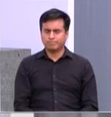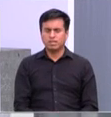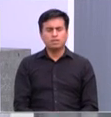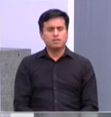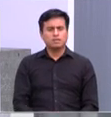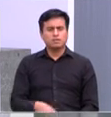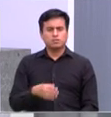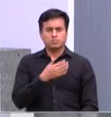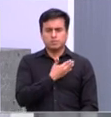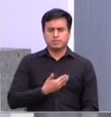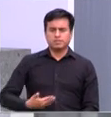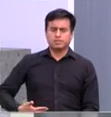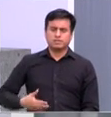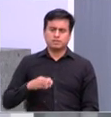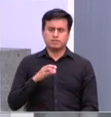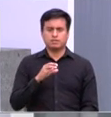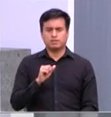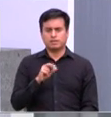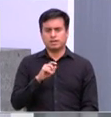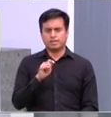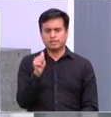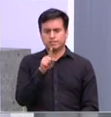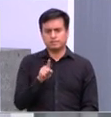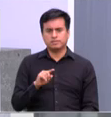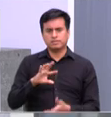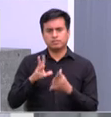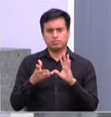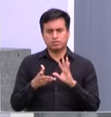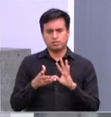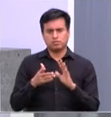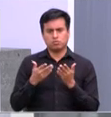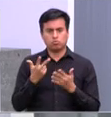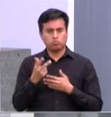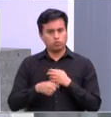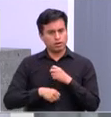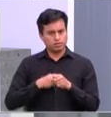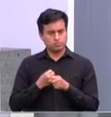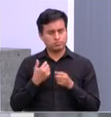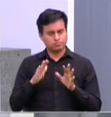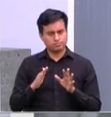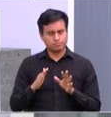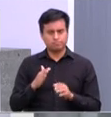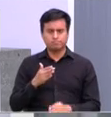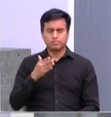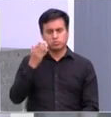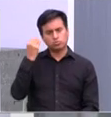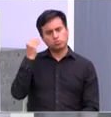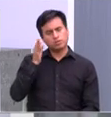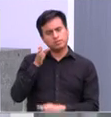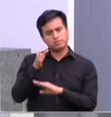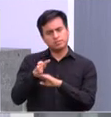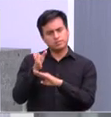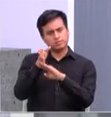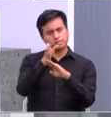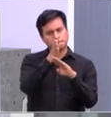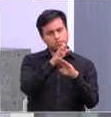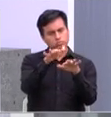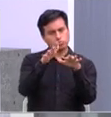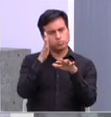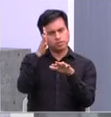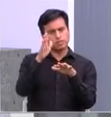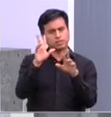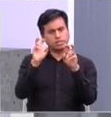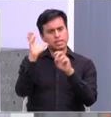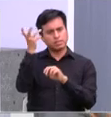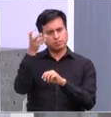Como presidente de Cáritas Internacional durante 8 años, me tocó asistir a todas las cumbres del